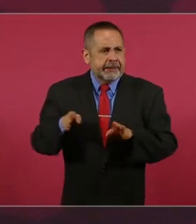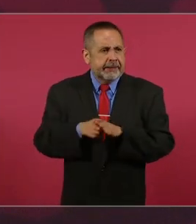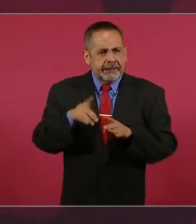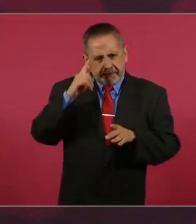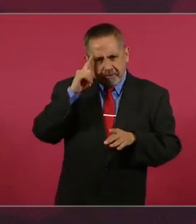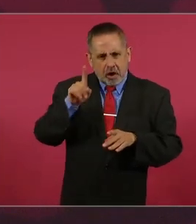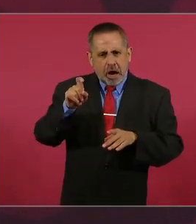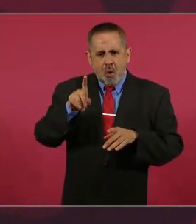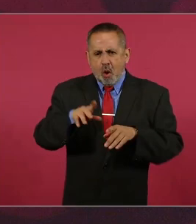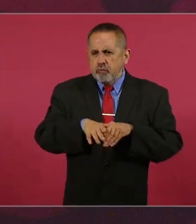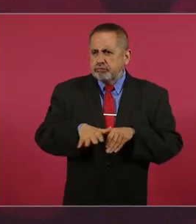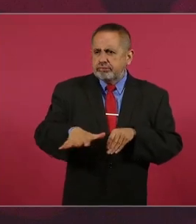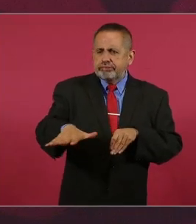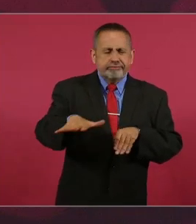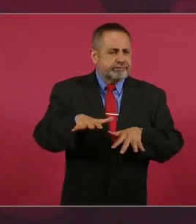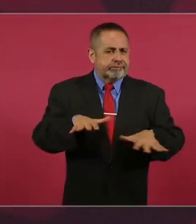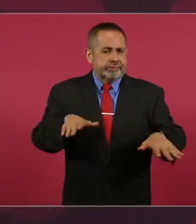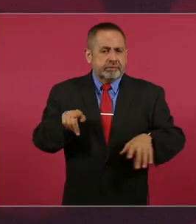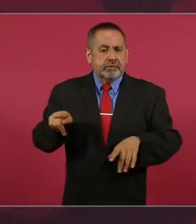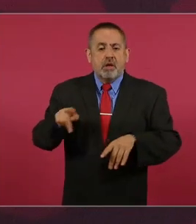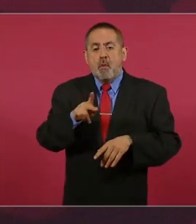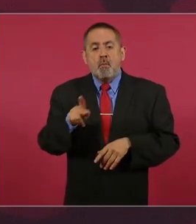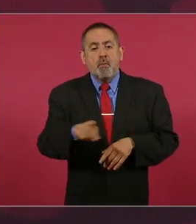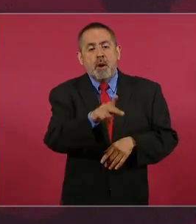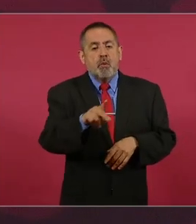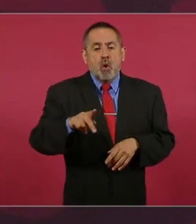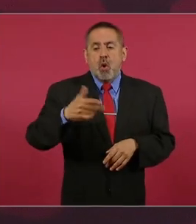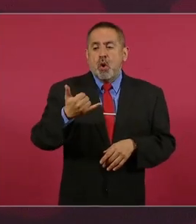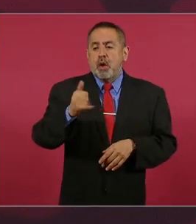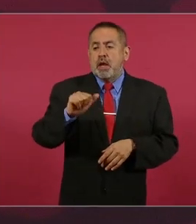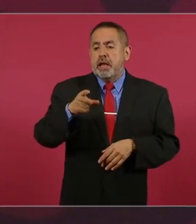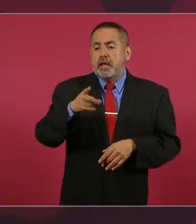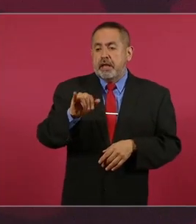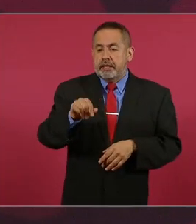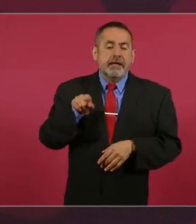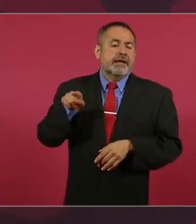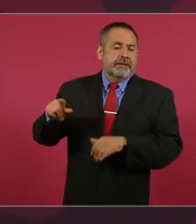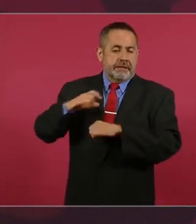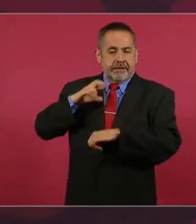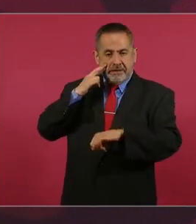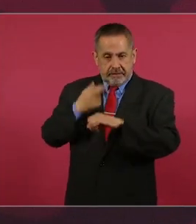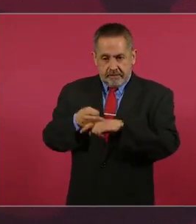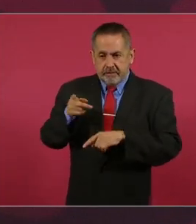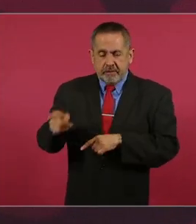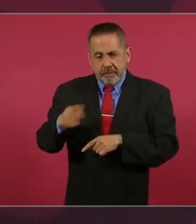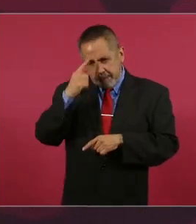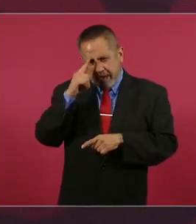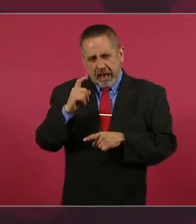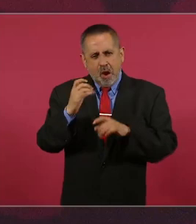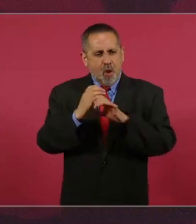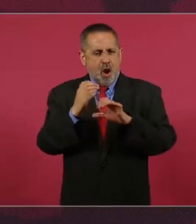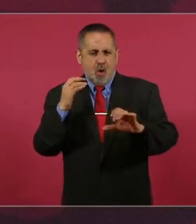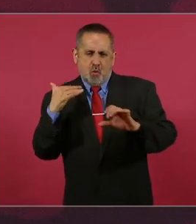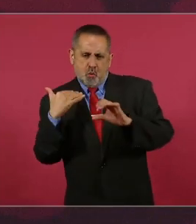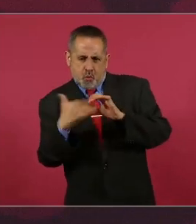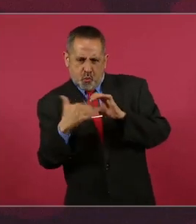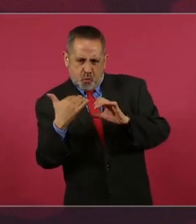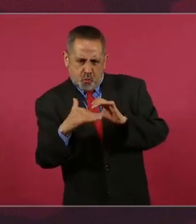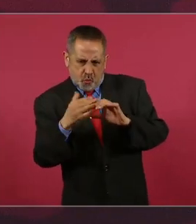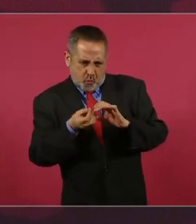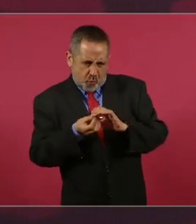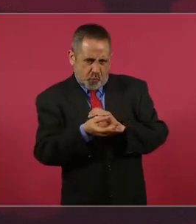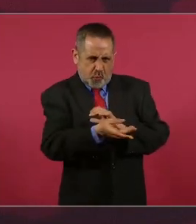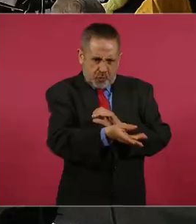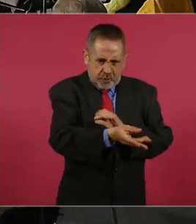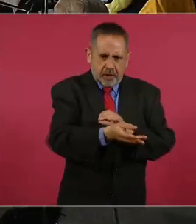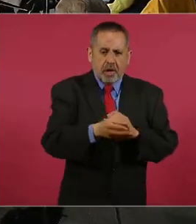hidráulico en los pueblos yaquis, tanto acueducto como